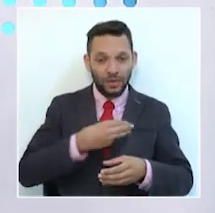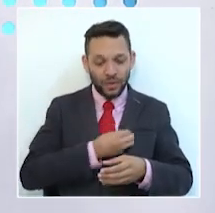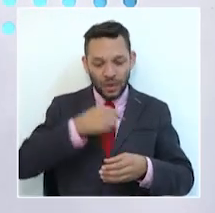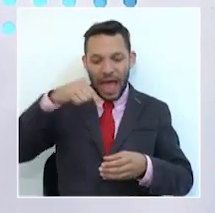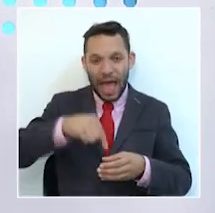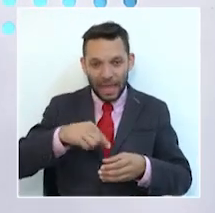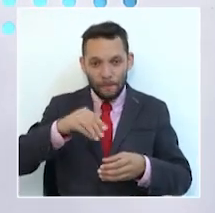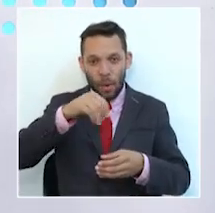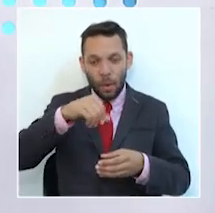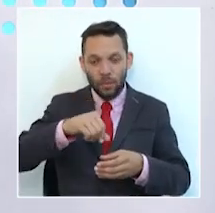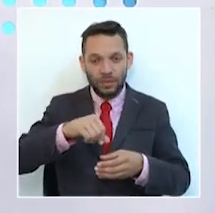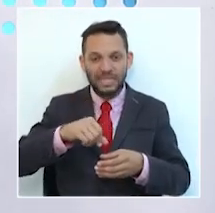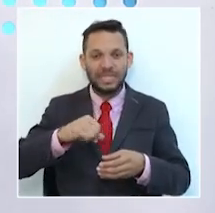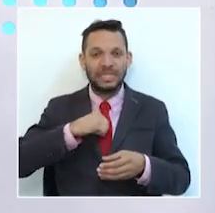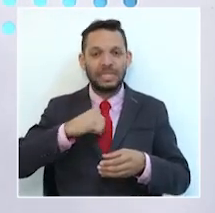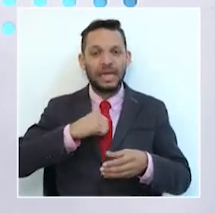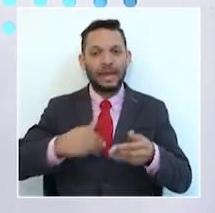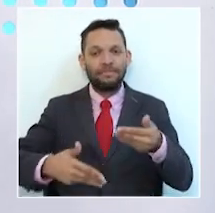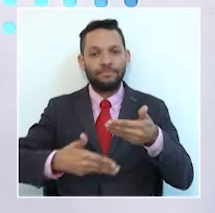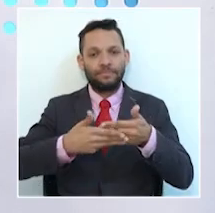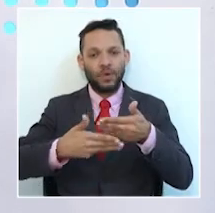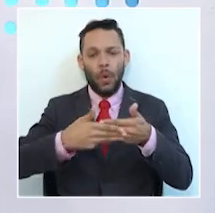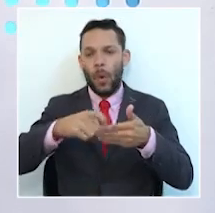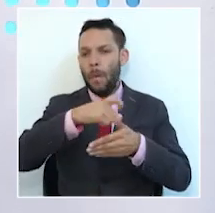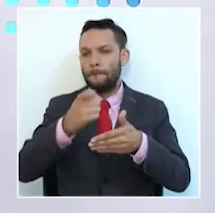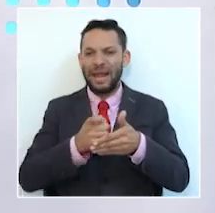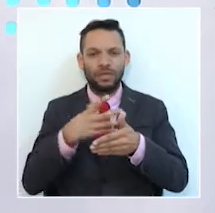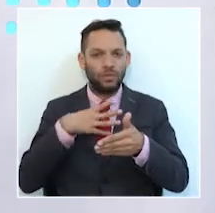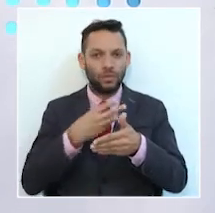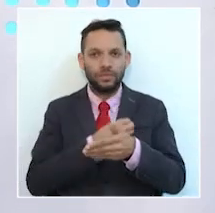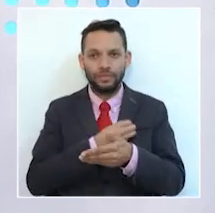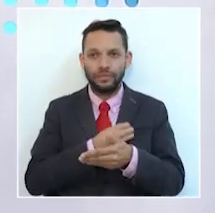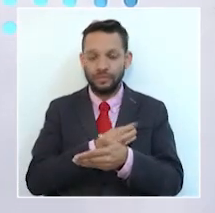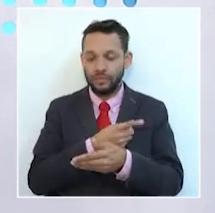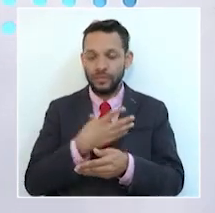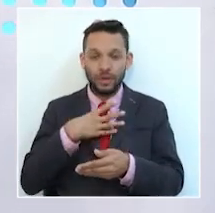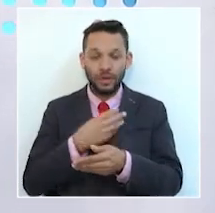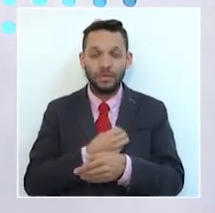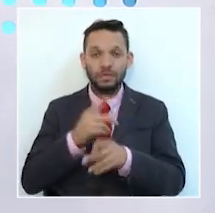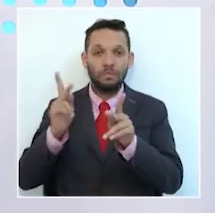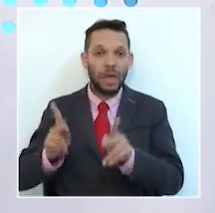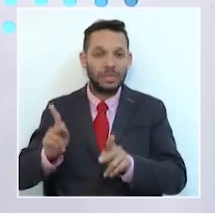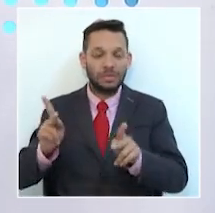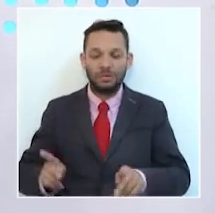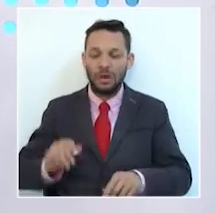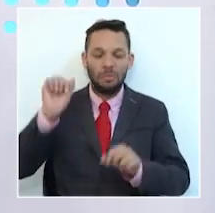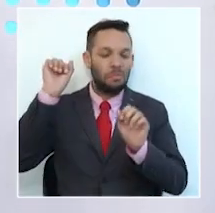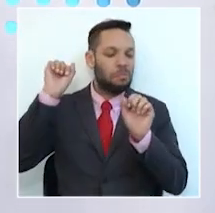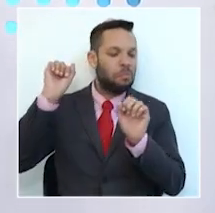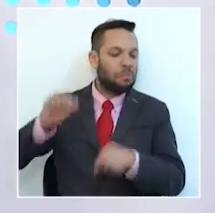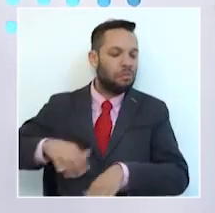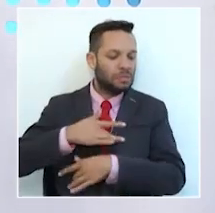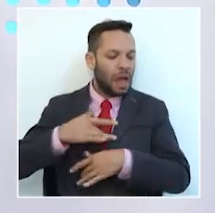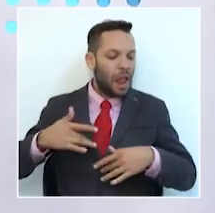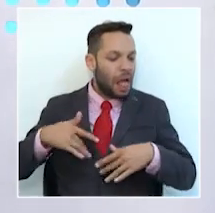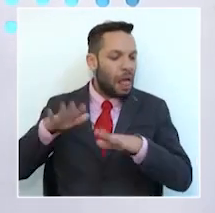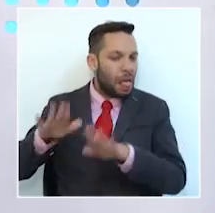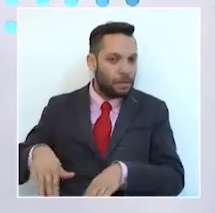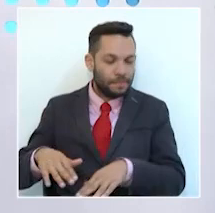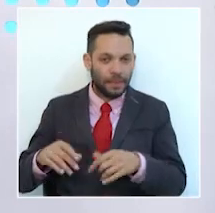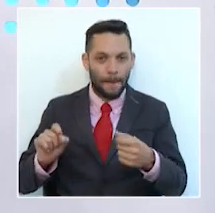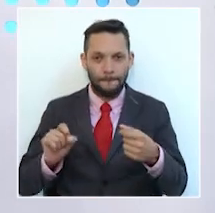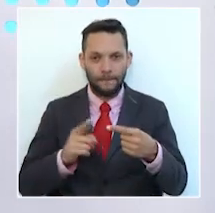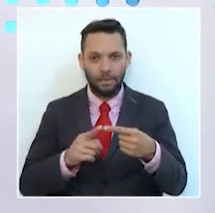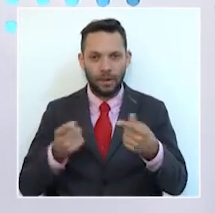arcilla y estamos desconociendo esta gran posibilidad terapéutica para bien de la salud y después de este